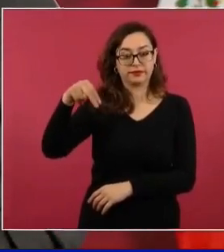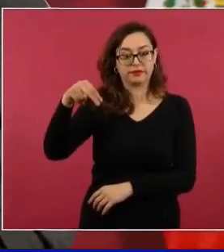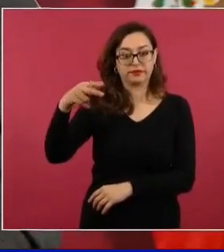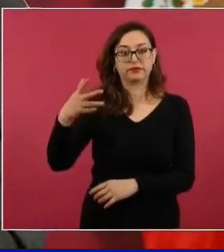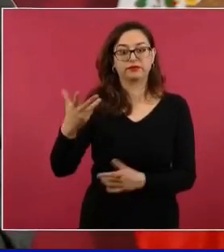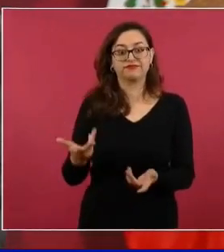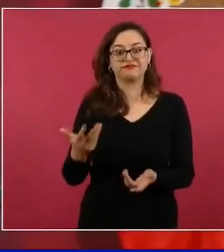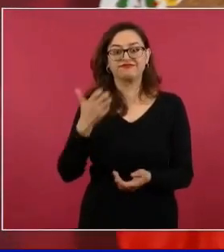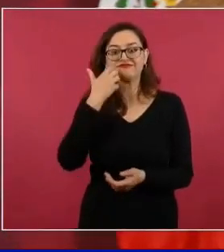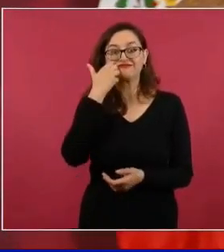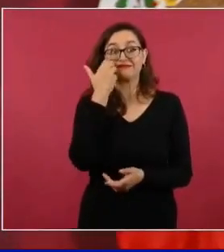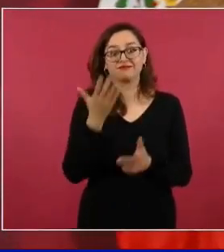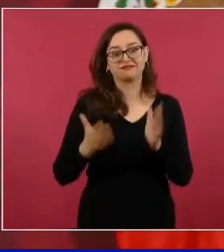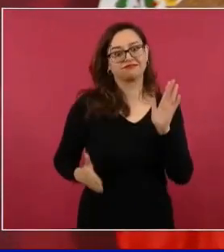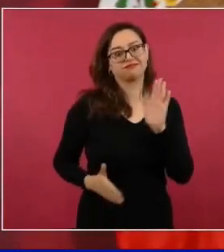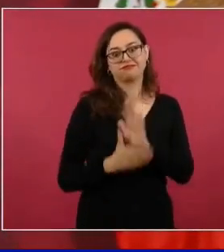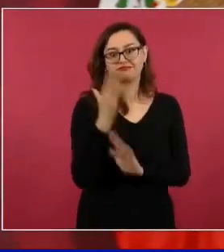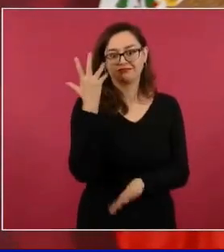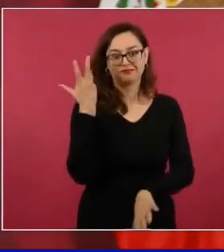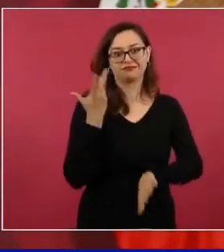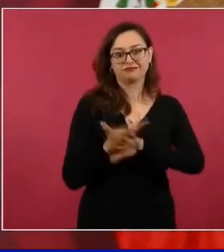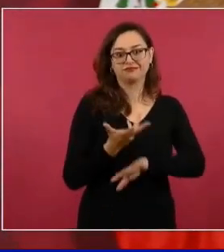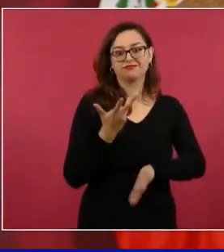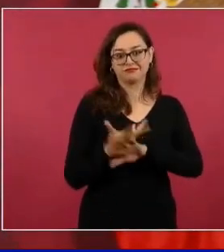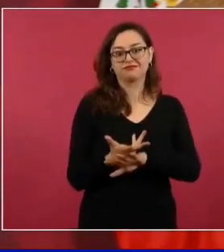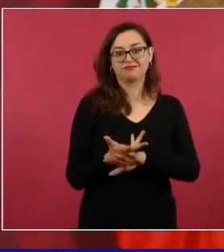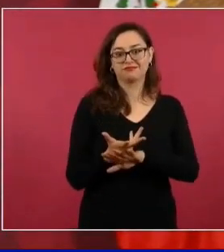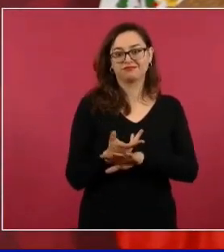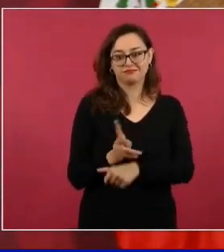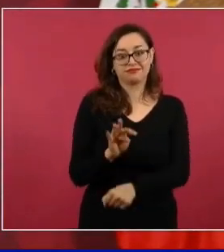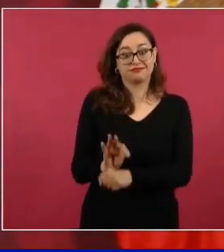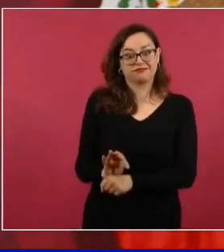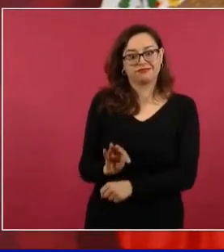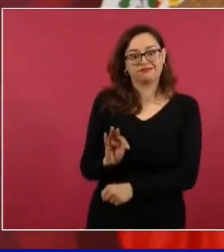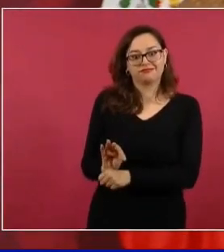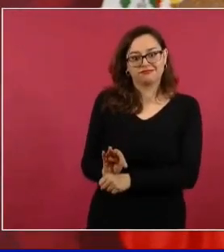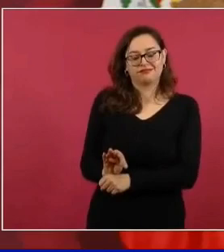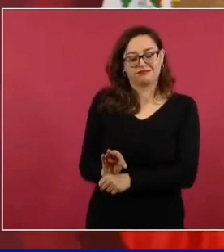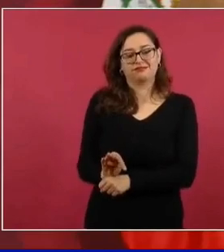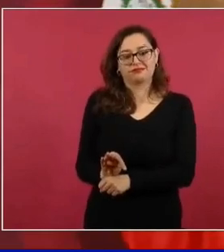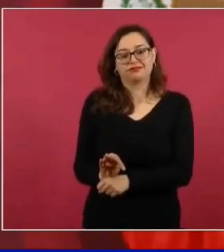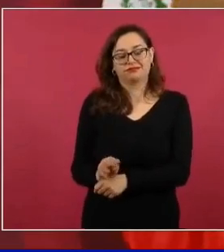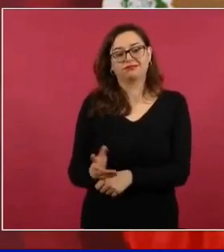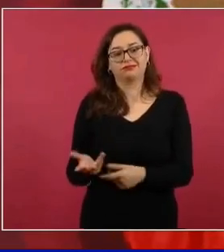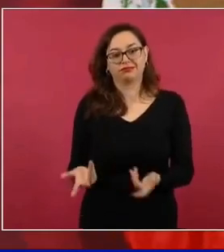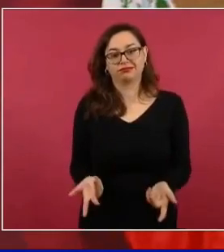el refugio, la libertad. Estaba en el norte en ese entonces.